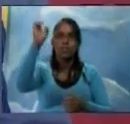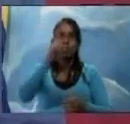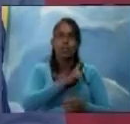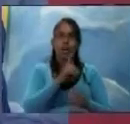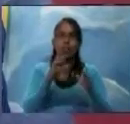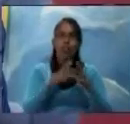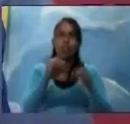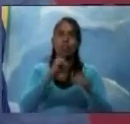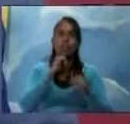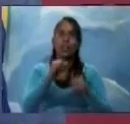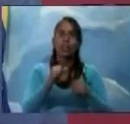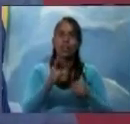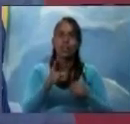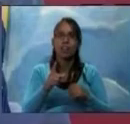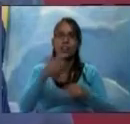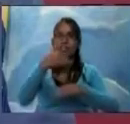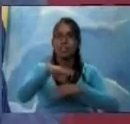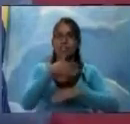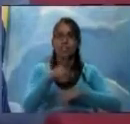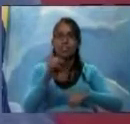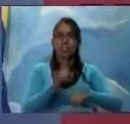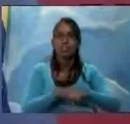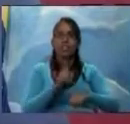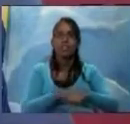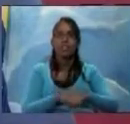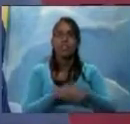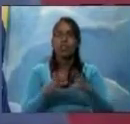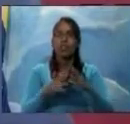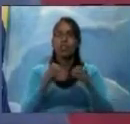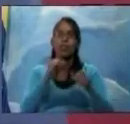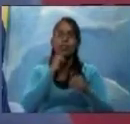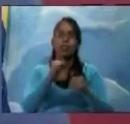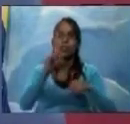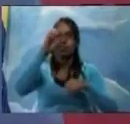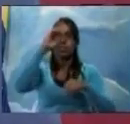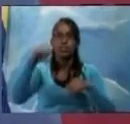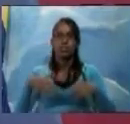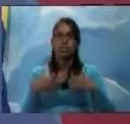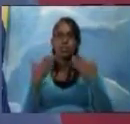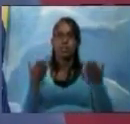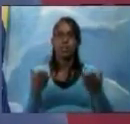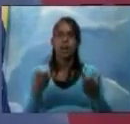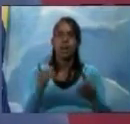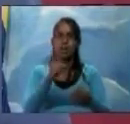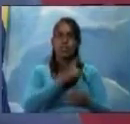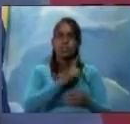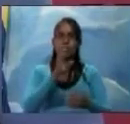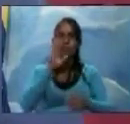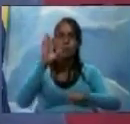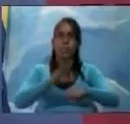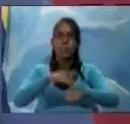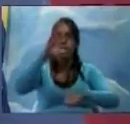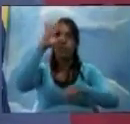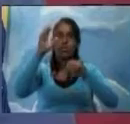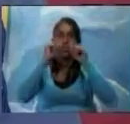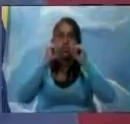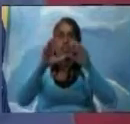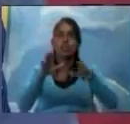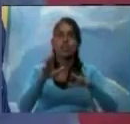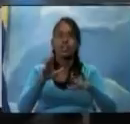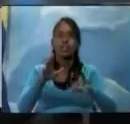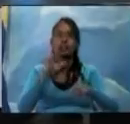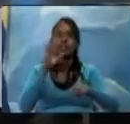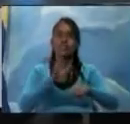a tiempo y fuera de tiempo. Si ese es el talento que Dios te ha entregado, tienes que cumplirlo. Que Dios te bendiga.